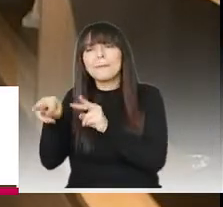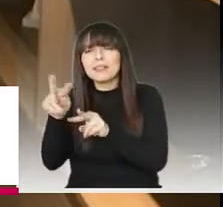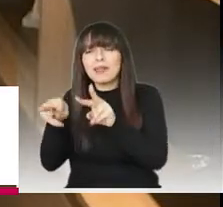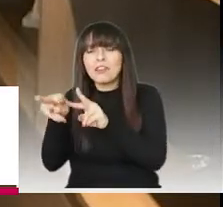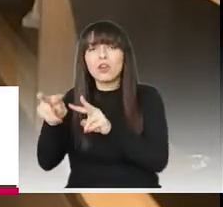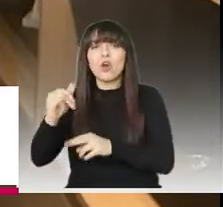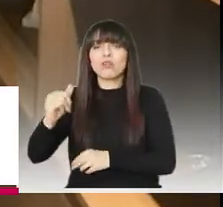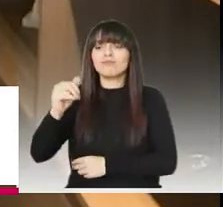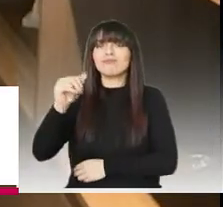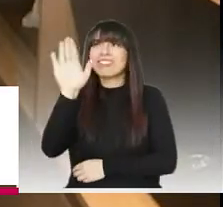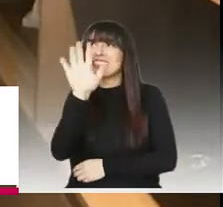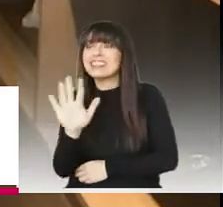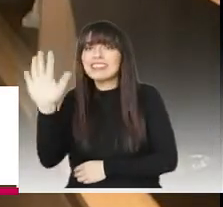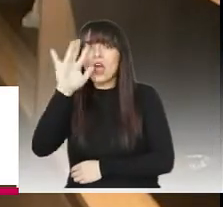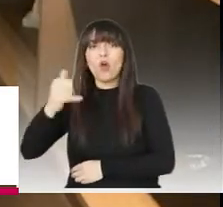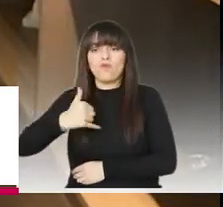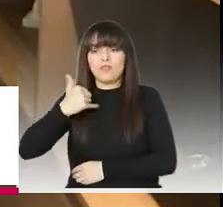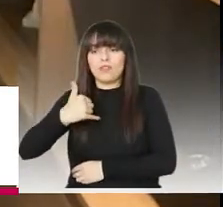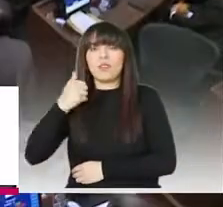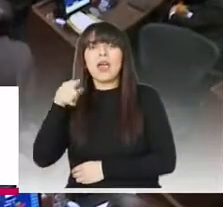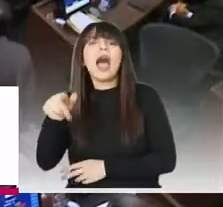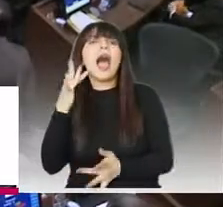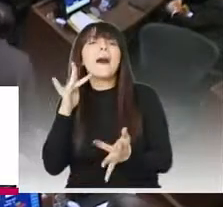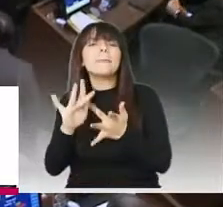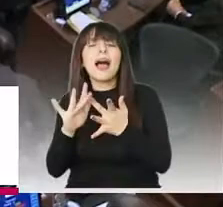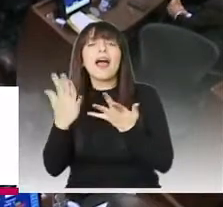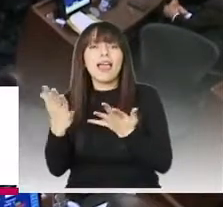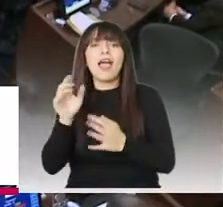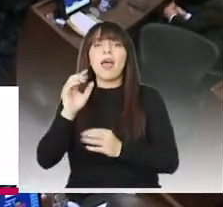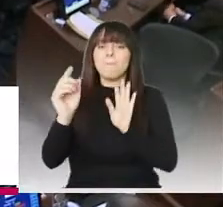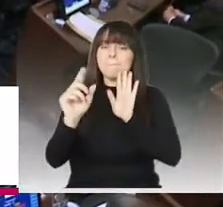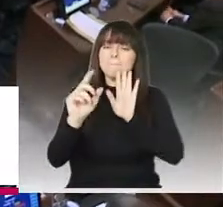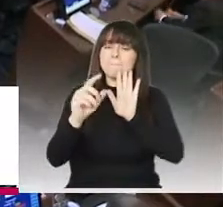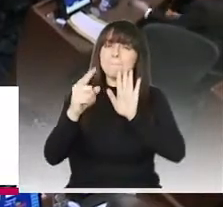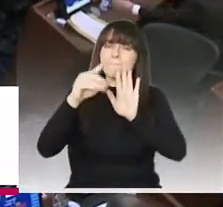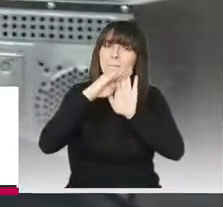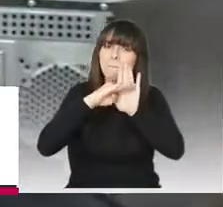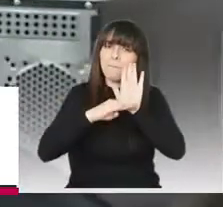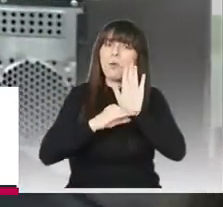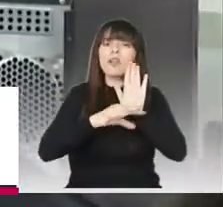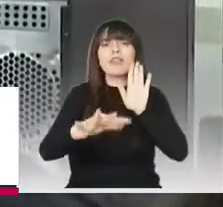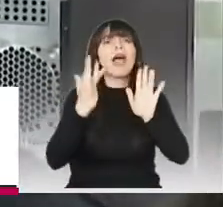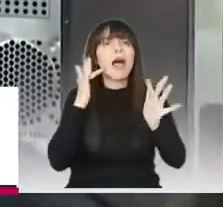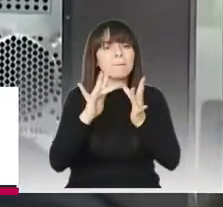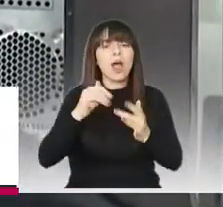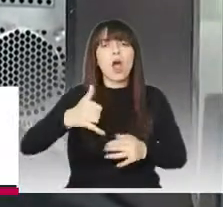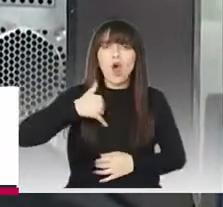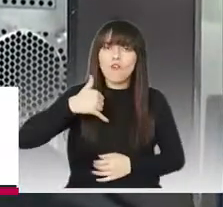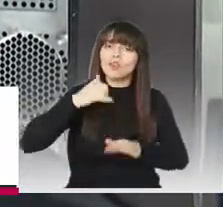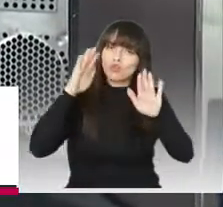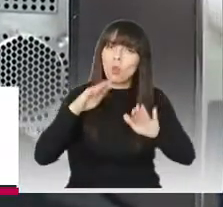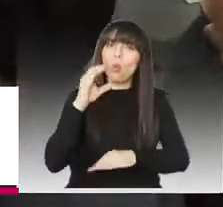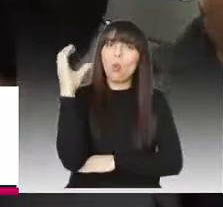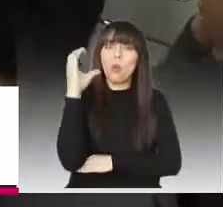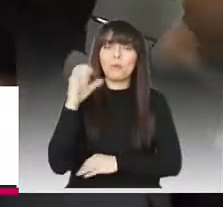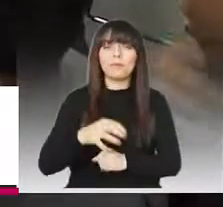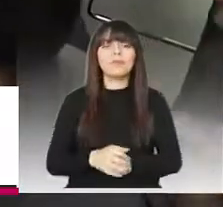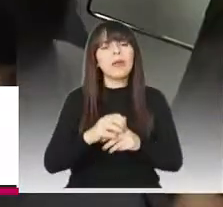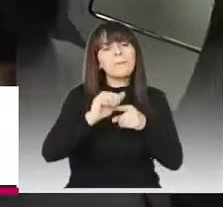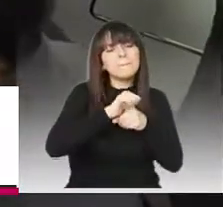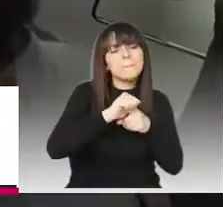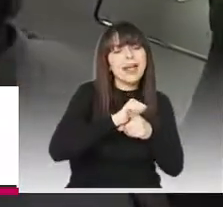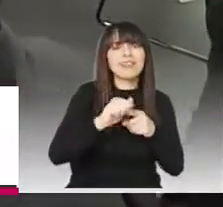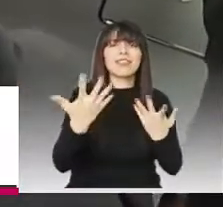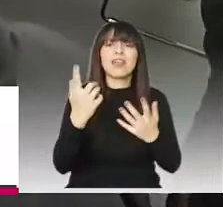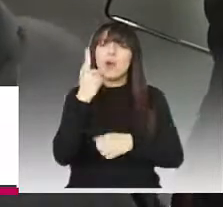futuro de los jóvenes de Colombia. El proyecto de ley establece que las pasantías, los años rurales, las prácticas serán tenidos en